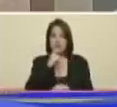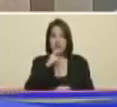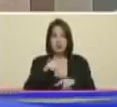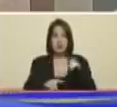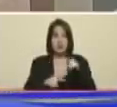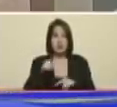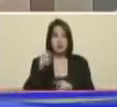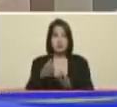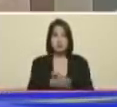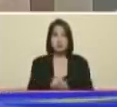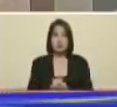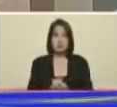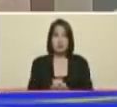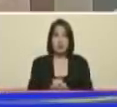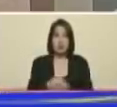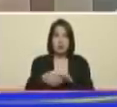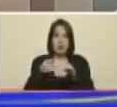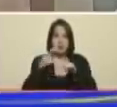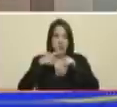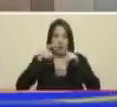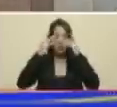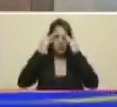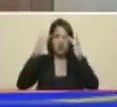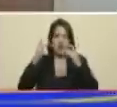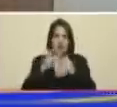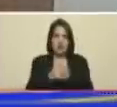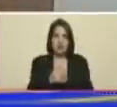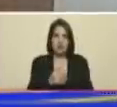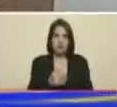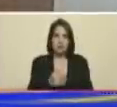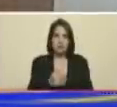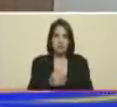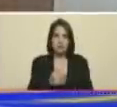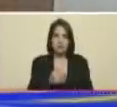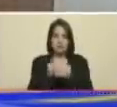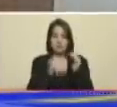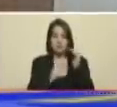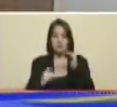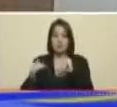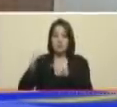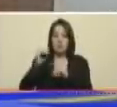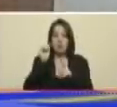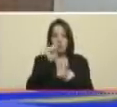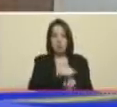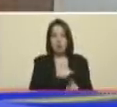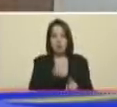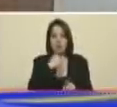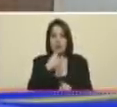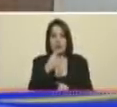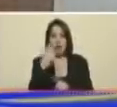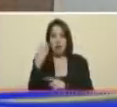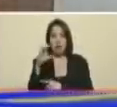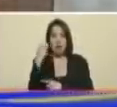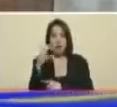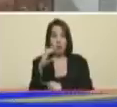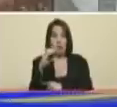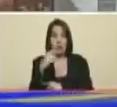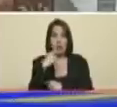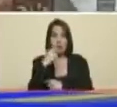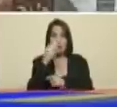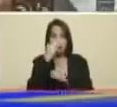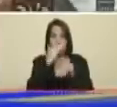gran audacia, una gran inteligencia, suprema inteligencia, dijeran en Colombia,